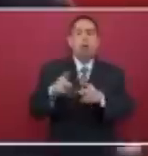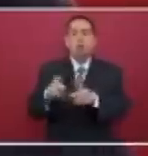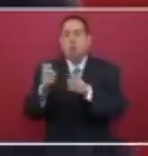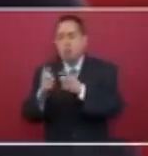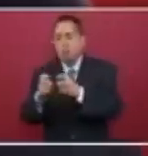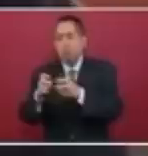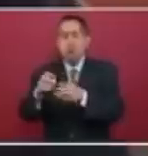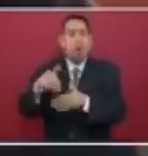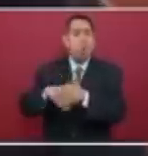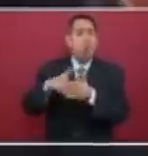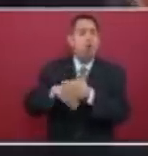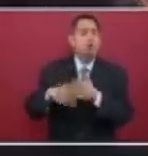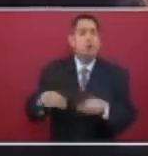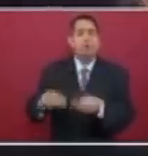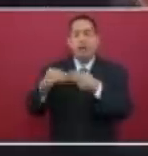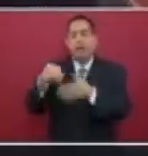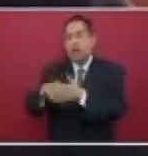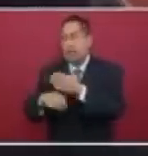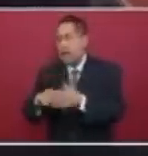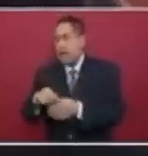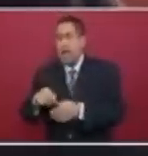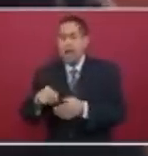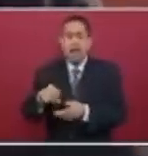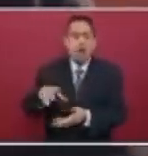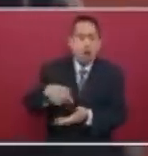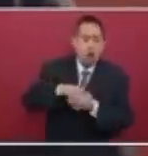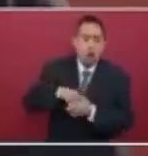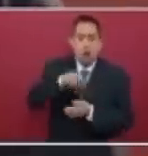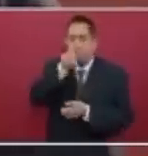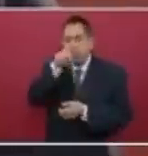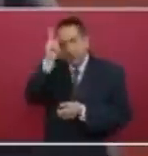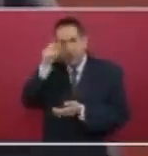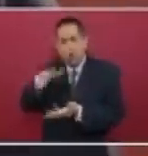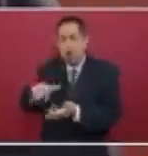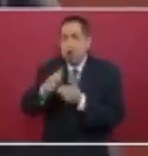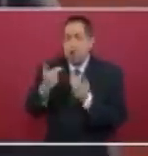una bolsa en el mercado que se robó una gallina un pavo